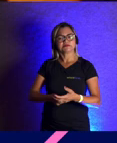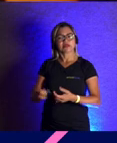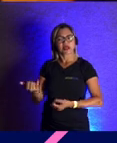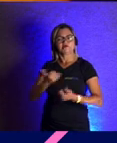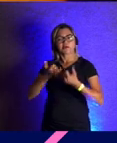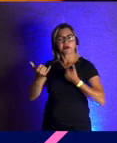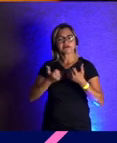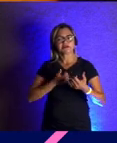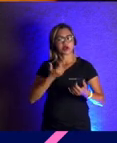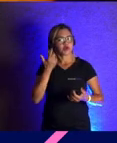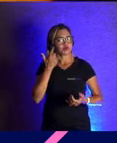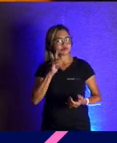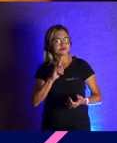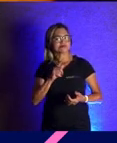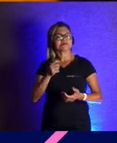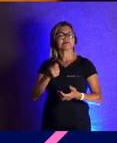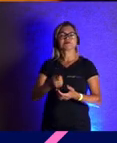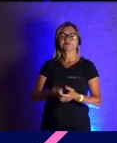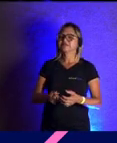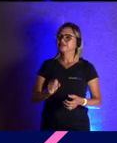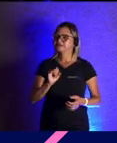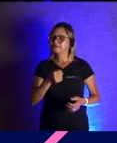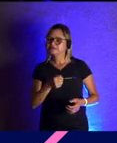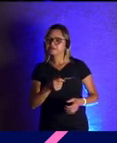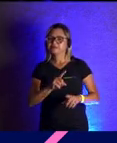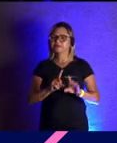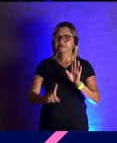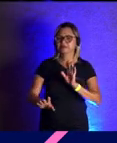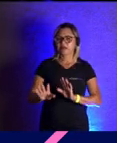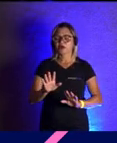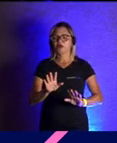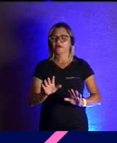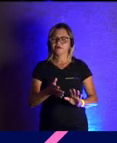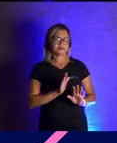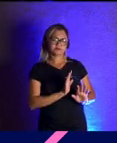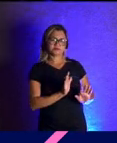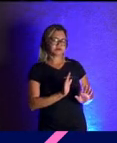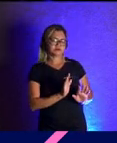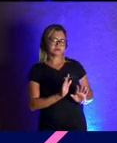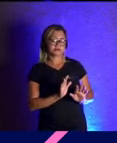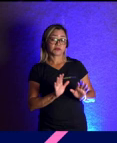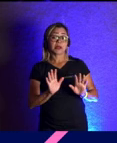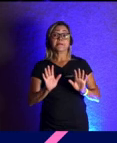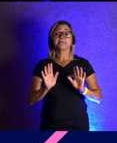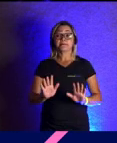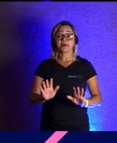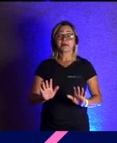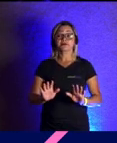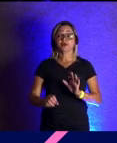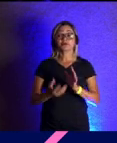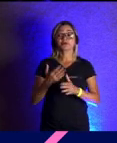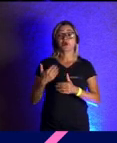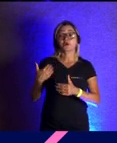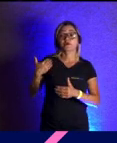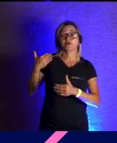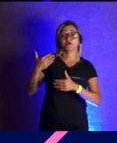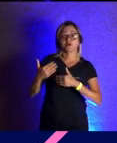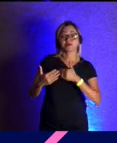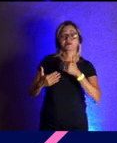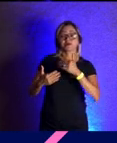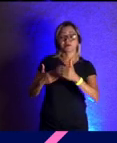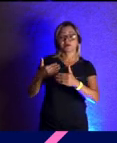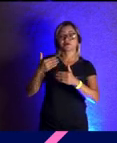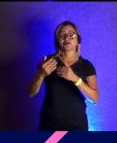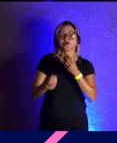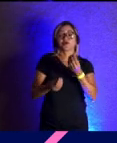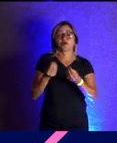vida, a veces nos da la parcialmente, pero bueno, también ha sido un proceso de aprender a cómo hacer la decisión y pues pelear por esta información que es